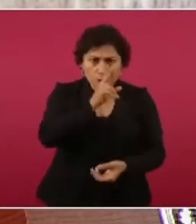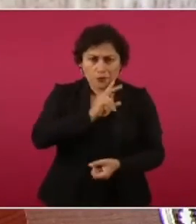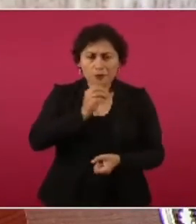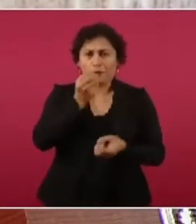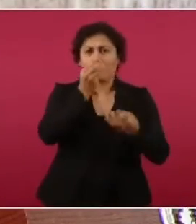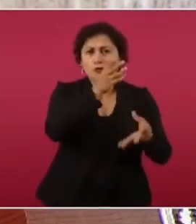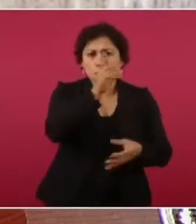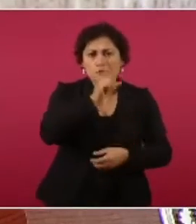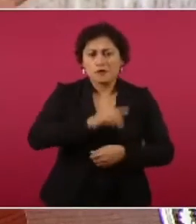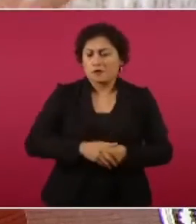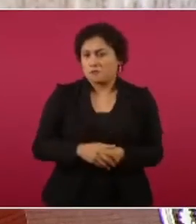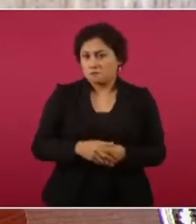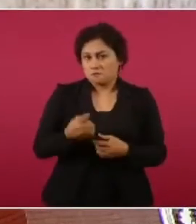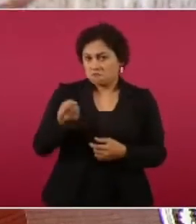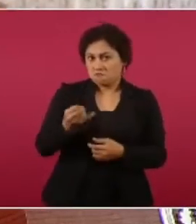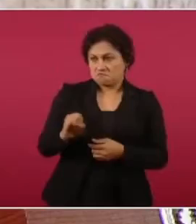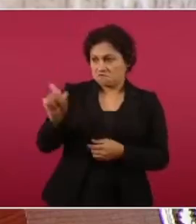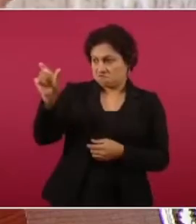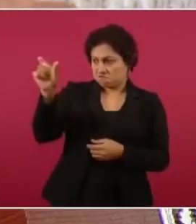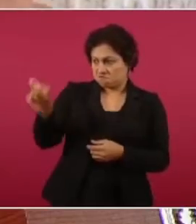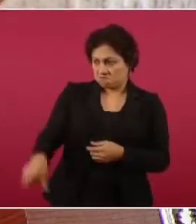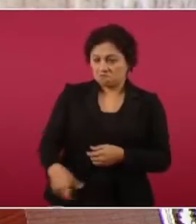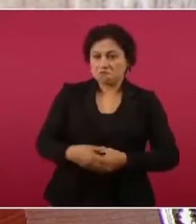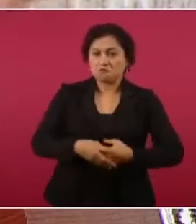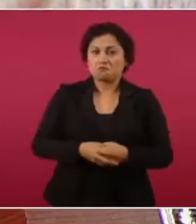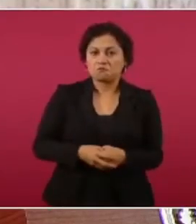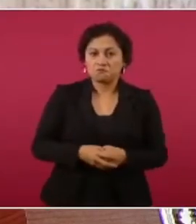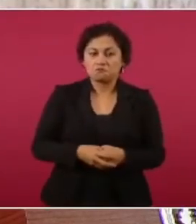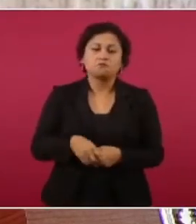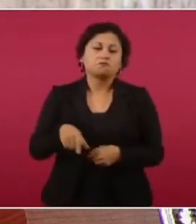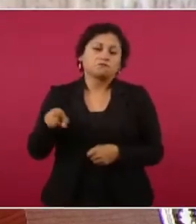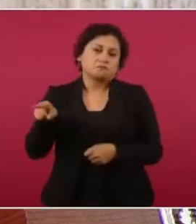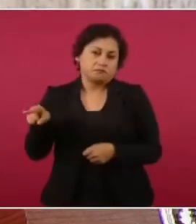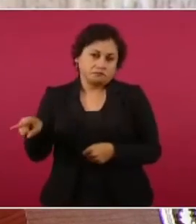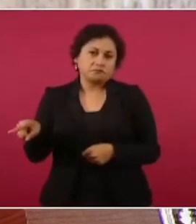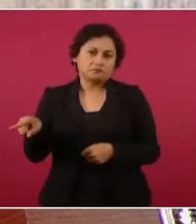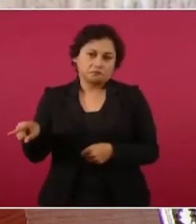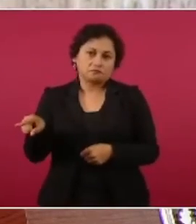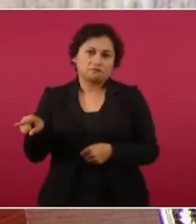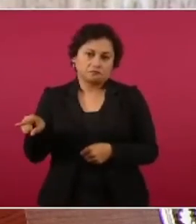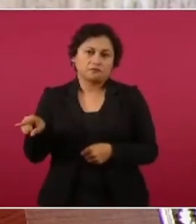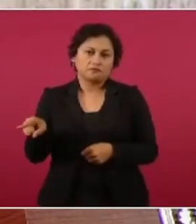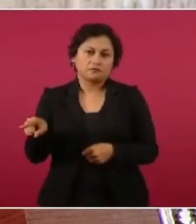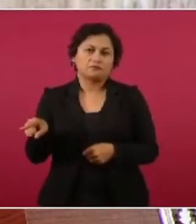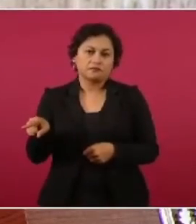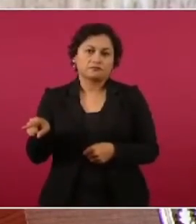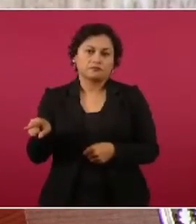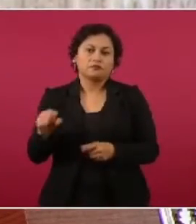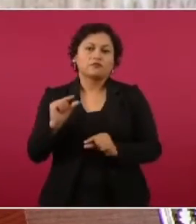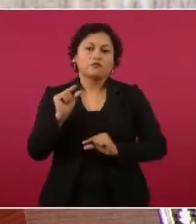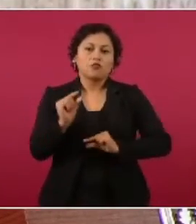Señor, finalmente. Y se fue creando, ¿no?, la aureola